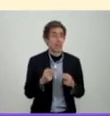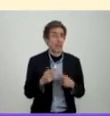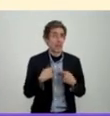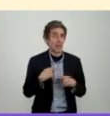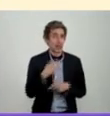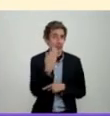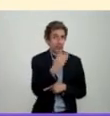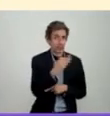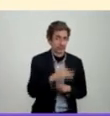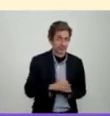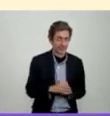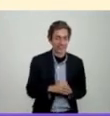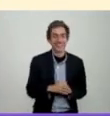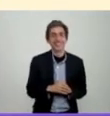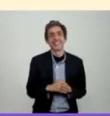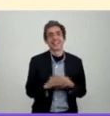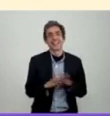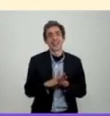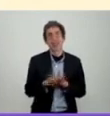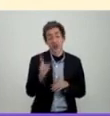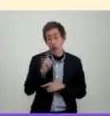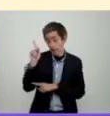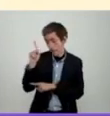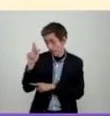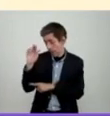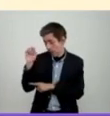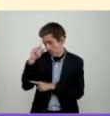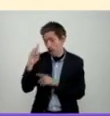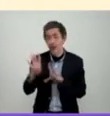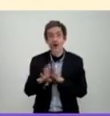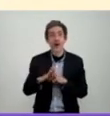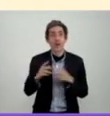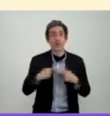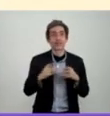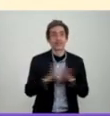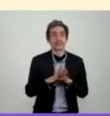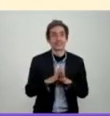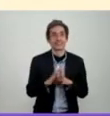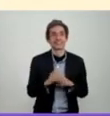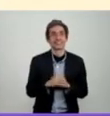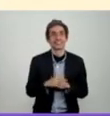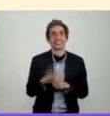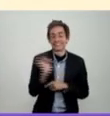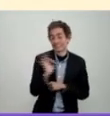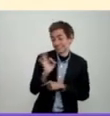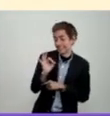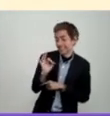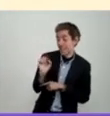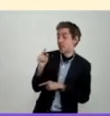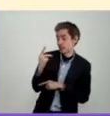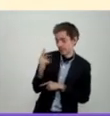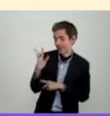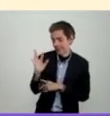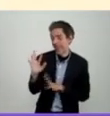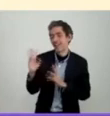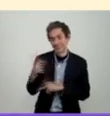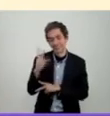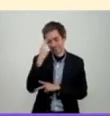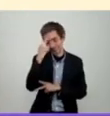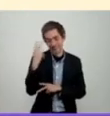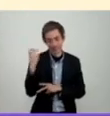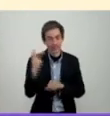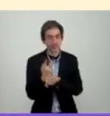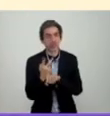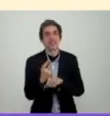mientras sea, bueno, ya fui al Perú y no me pasó nada, aquí por ahora lo tienen olvidado, supongo que lo recordarán con esta nueva edición, que